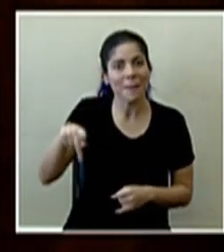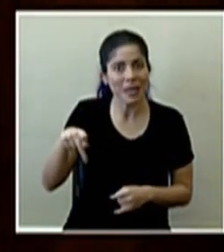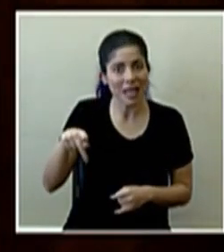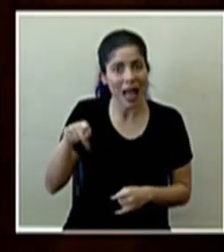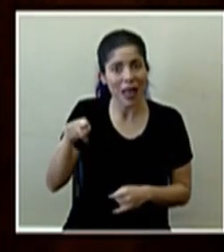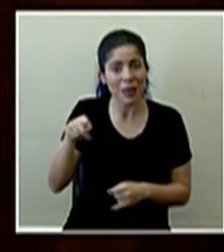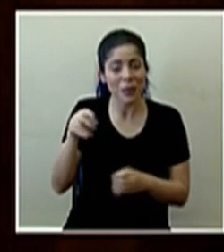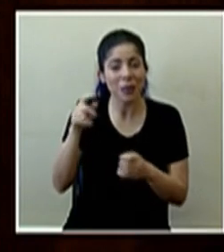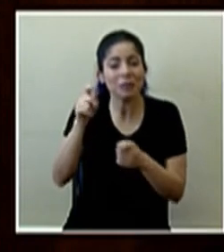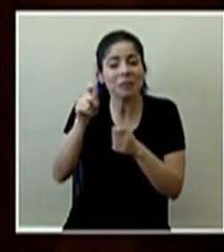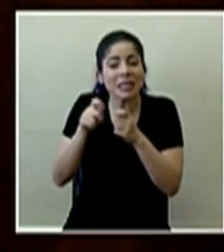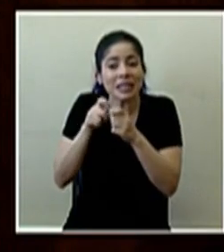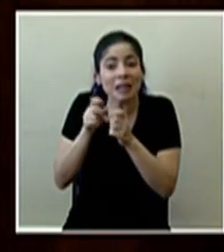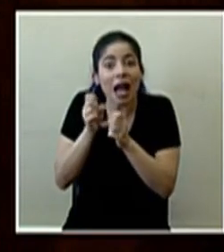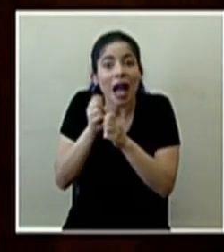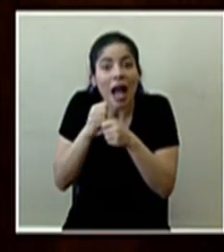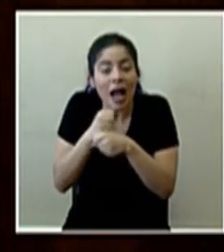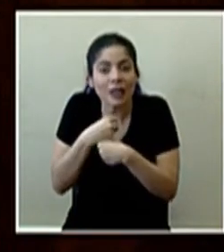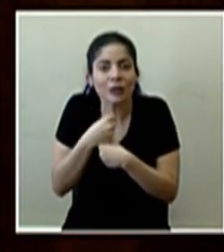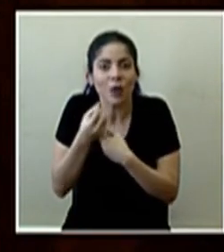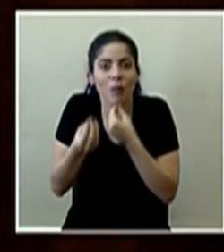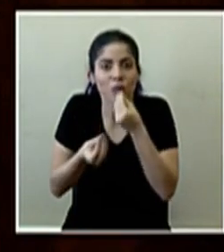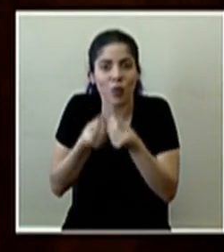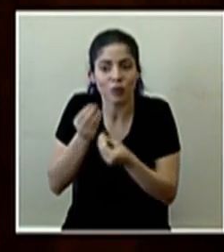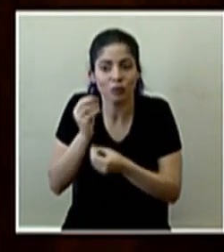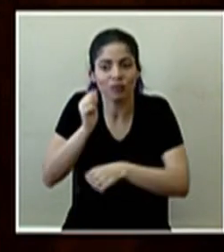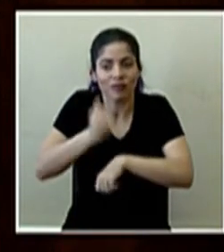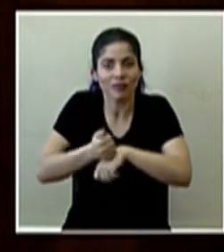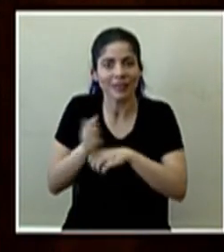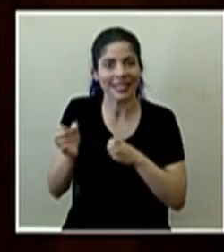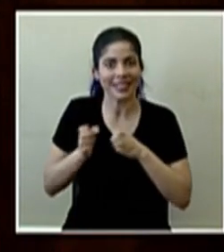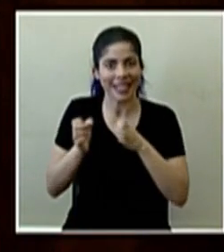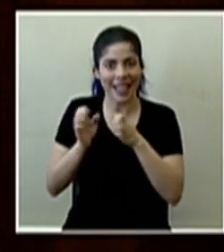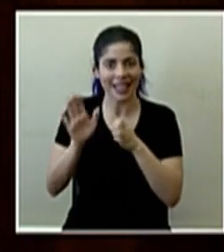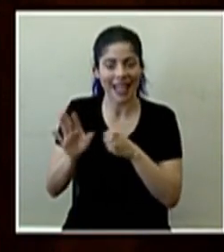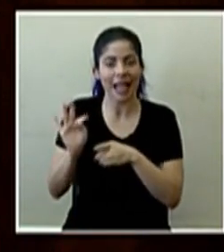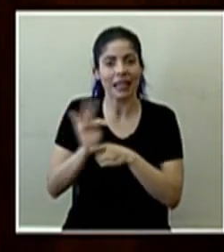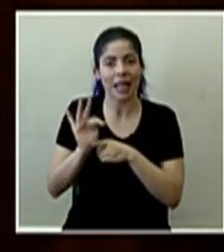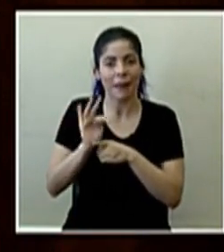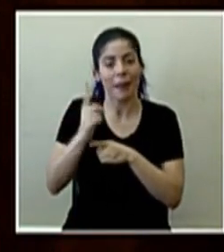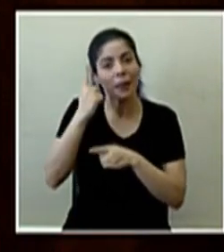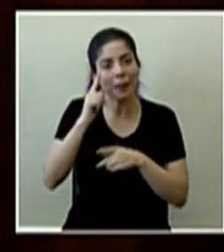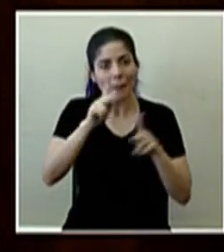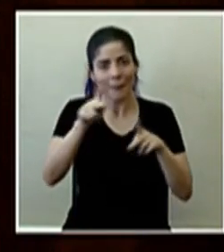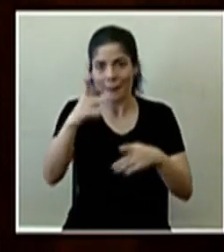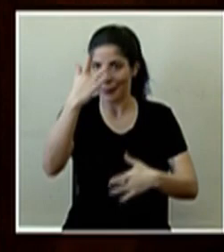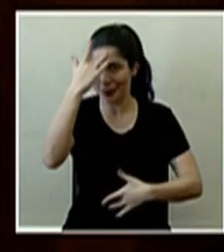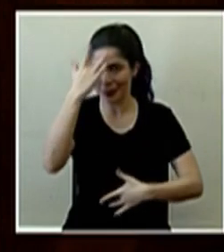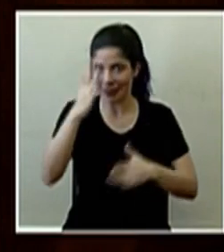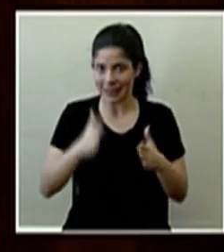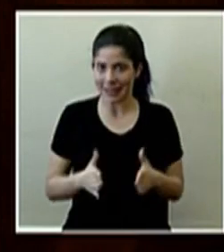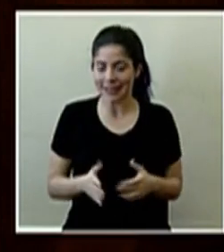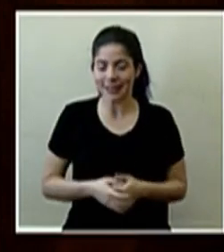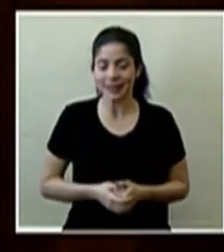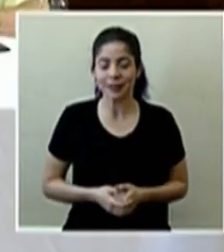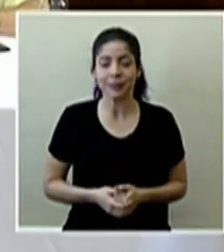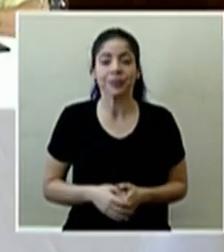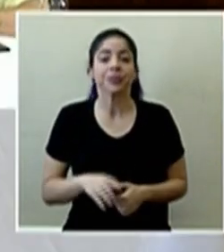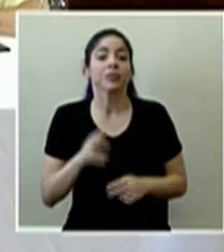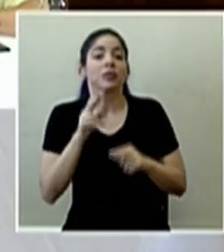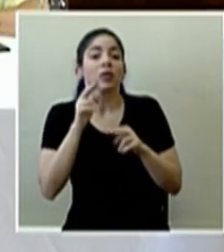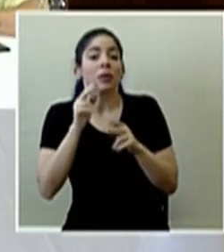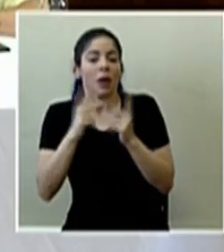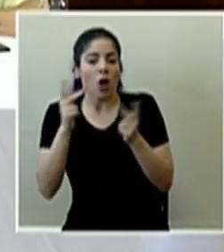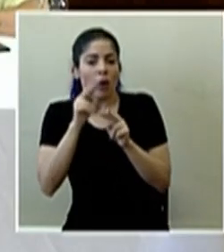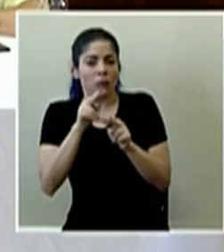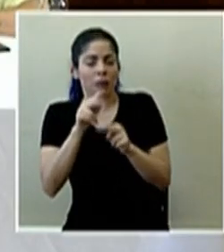hacer precisamente esta estrategia de tratamiento de pacientes. El observador